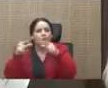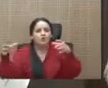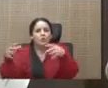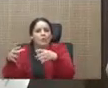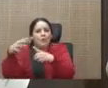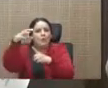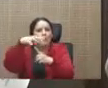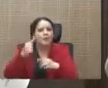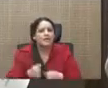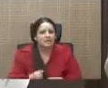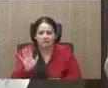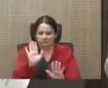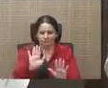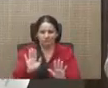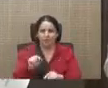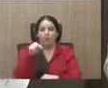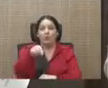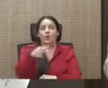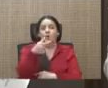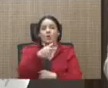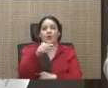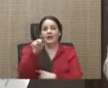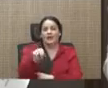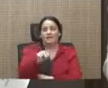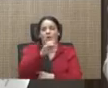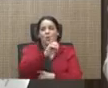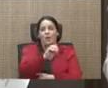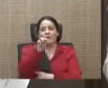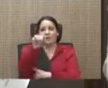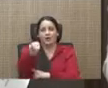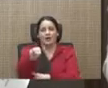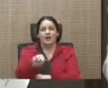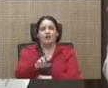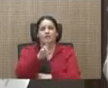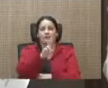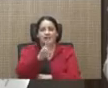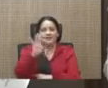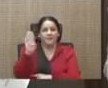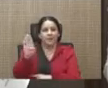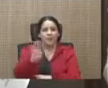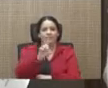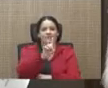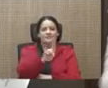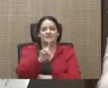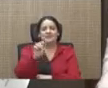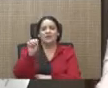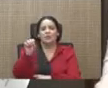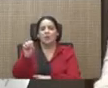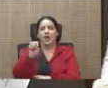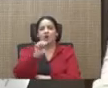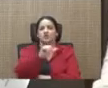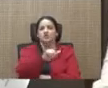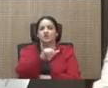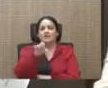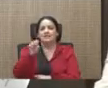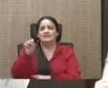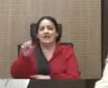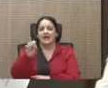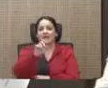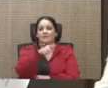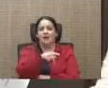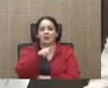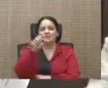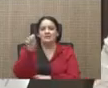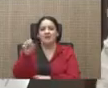consensuada, donde los diputados Gloria Navas, Olga Morera, Rosalía Brown, David Segura, Yonder Salas, Pablo Cibaja y Fabricio